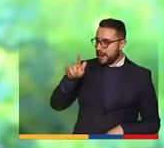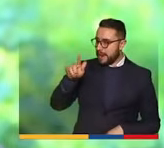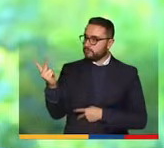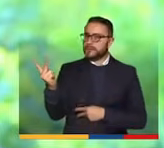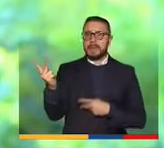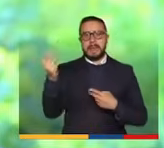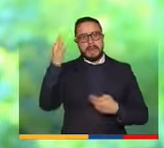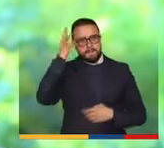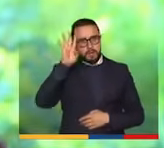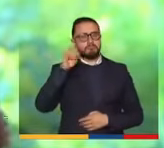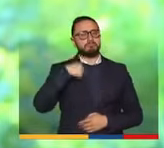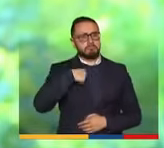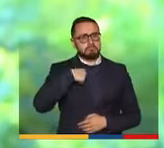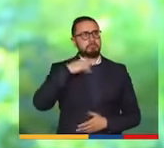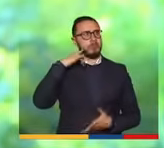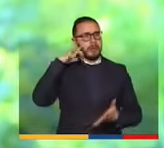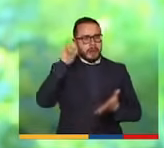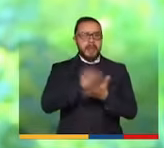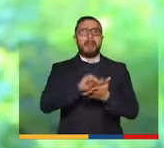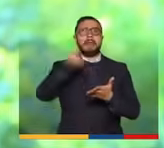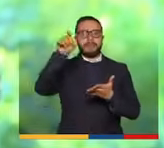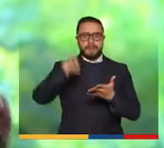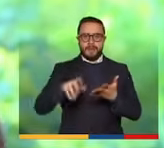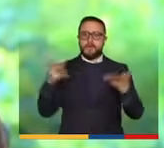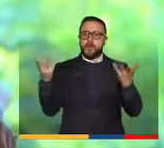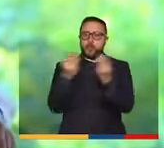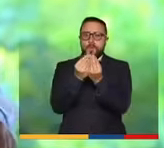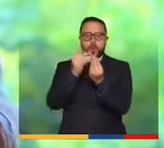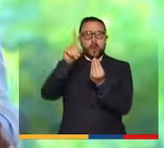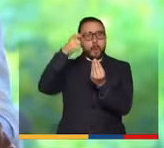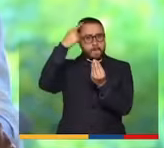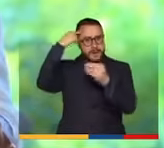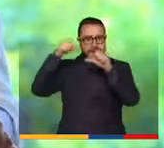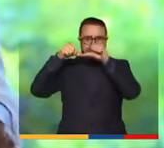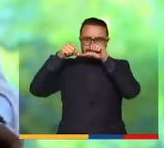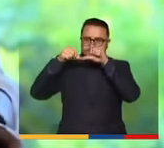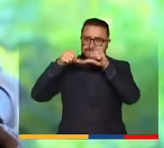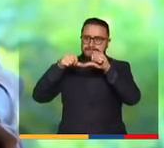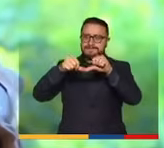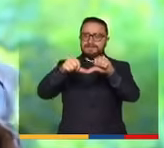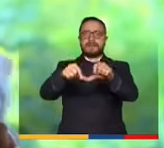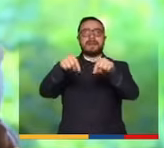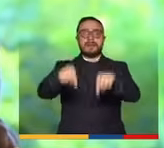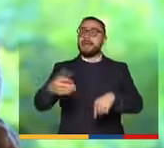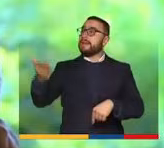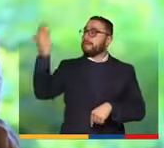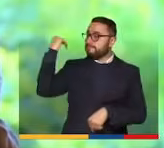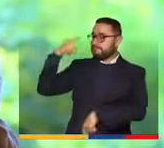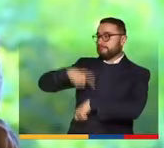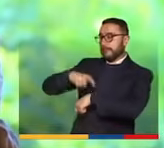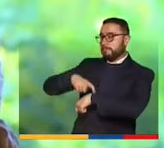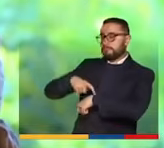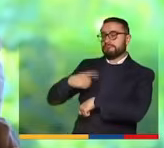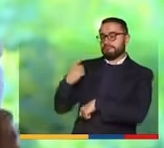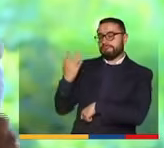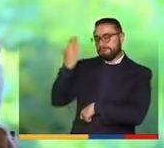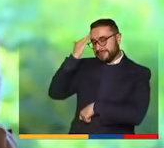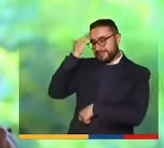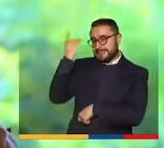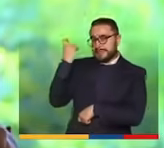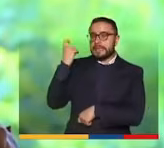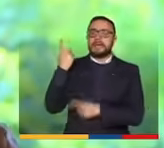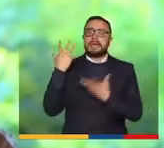Incluso yo creo que deberíamos hacer un gabinete de gobierno, porque hace tiempo no hacemos uno, para hacer